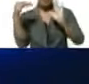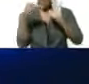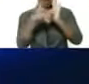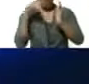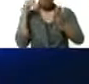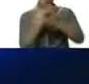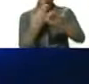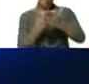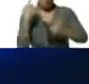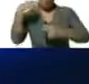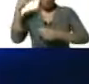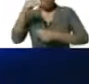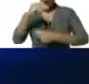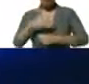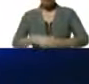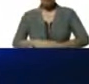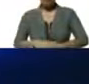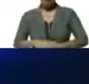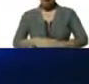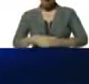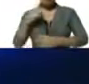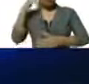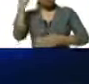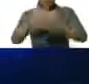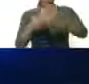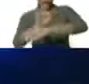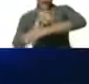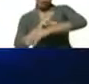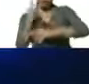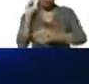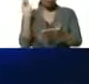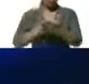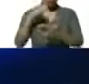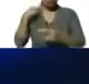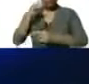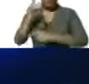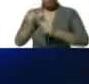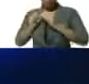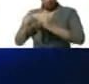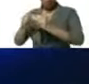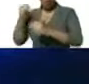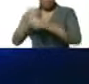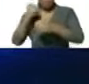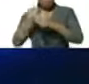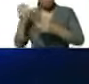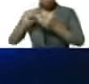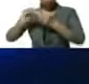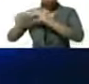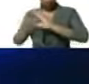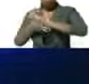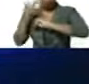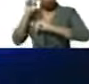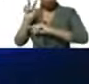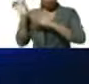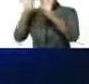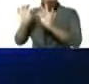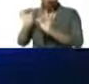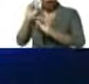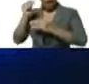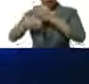pruebas más, pruebas rápidas para la aplicación, seguir con la aplicación de esta fase donde estamos